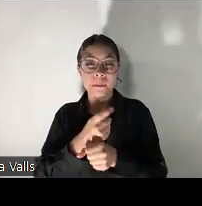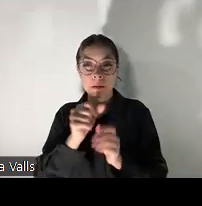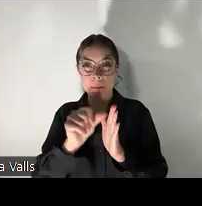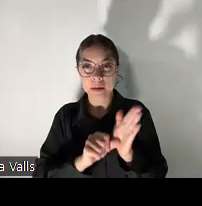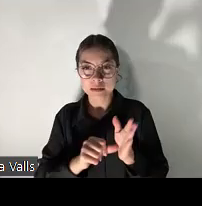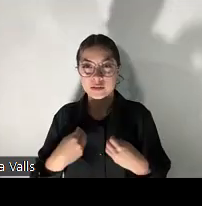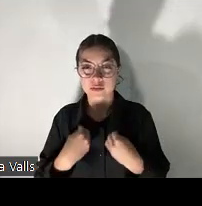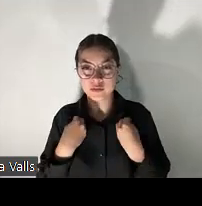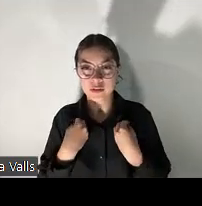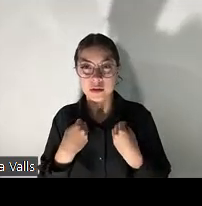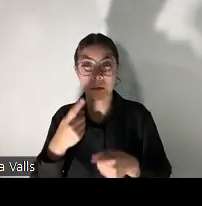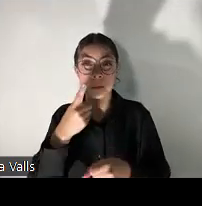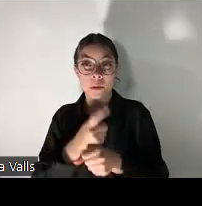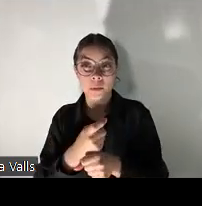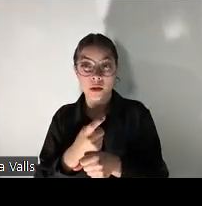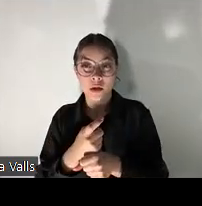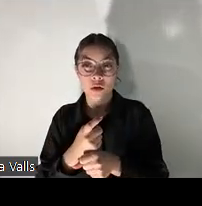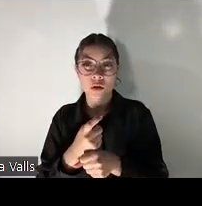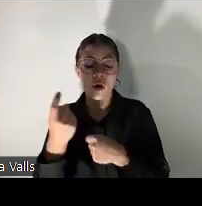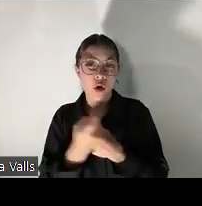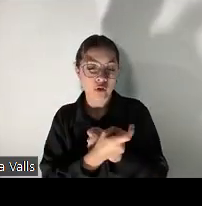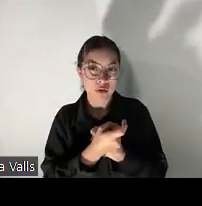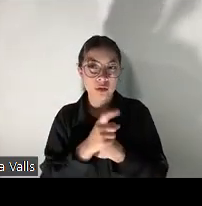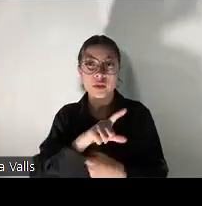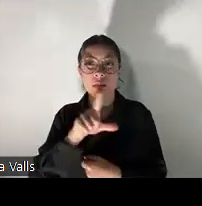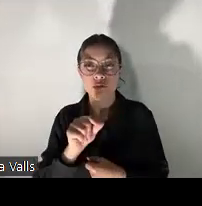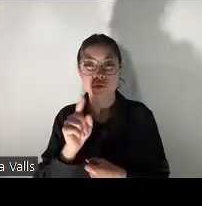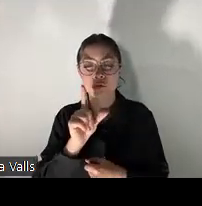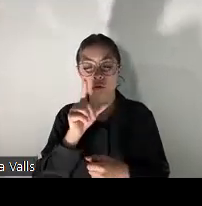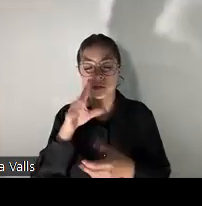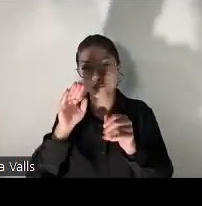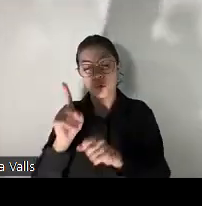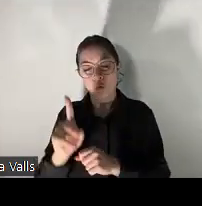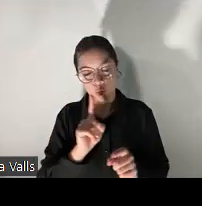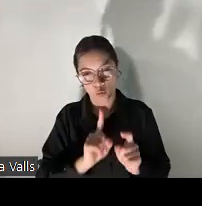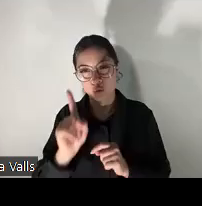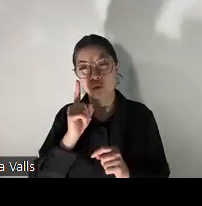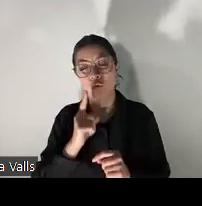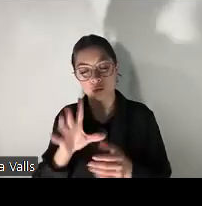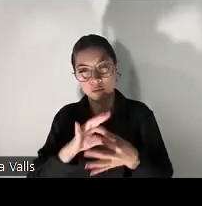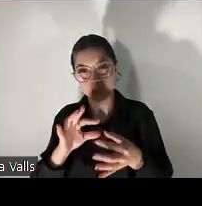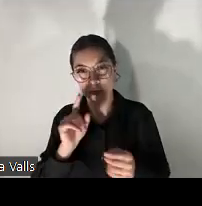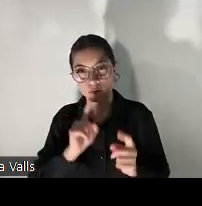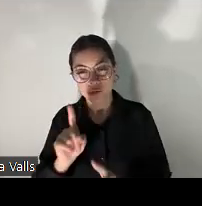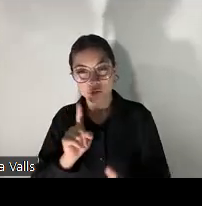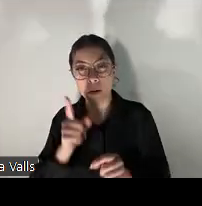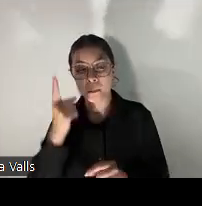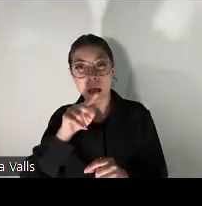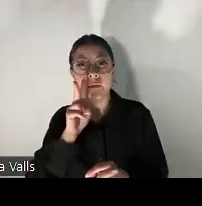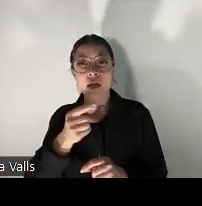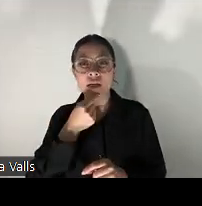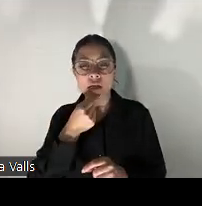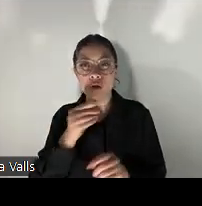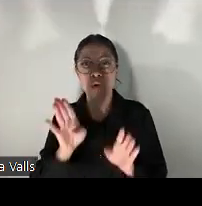Primero los automatismos, después, ahorita vamos a ir uno por uno, el tono de los niños, la movilidad